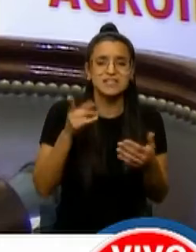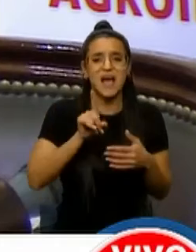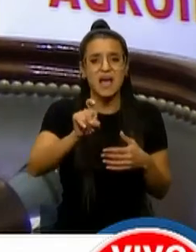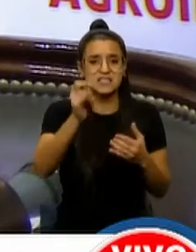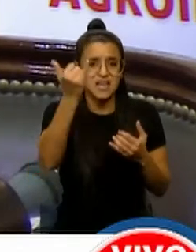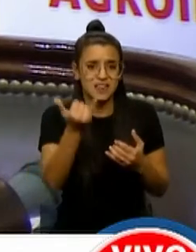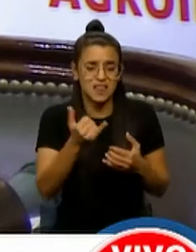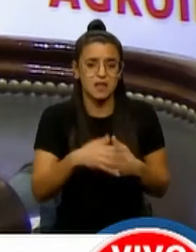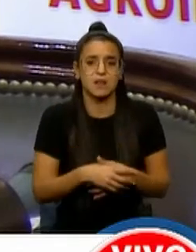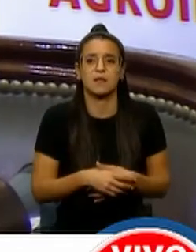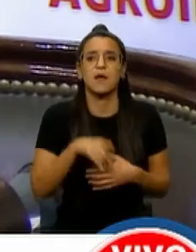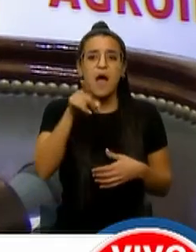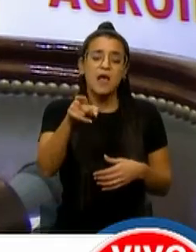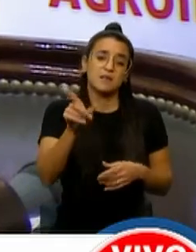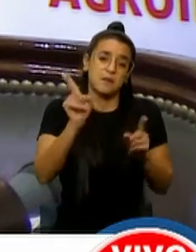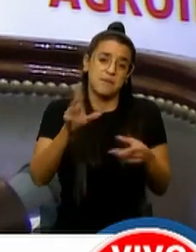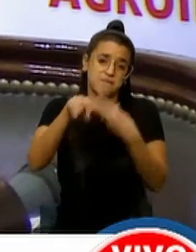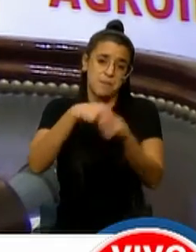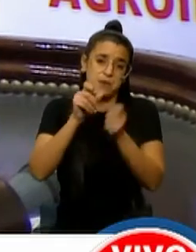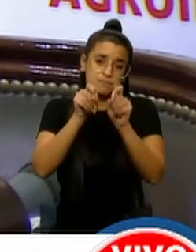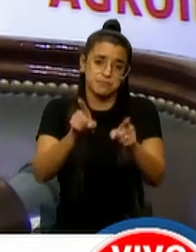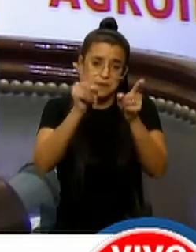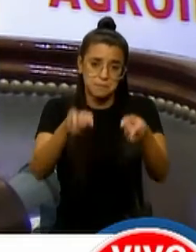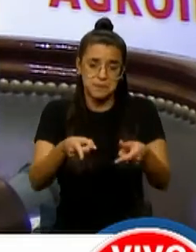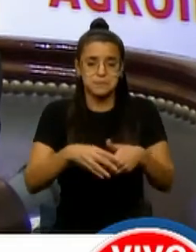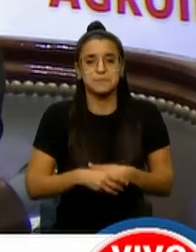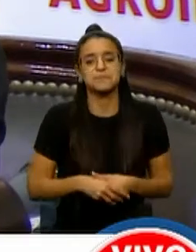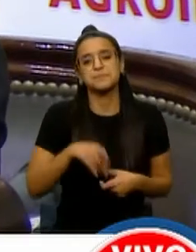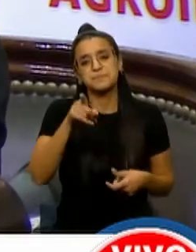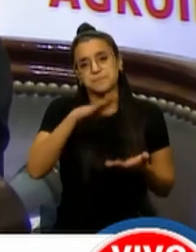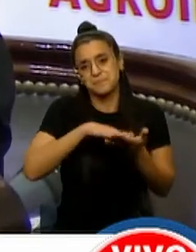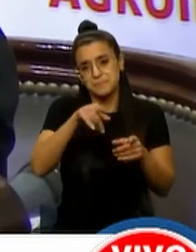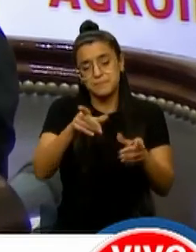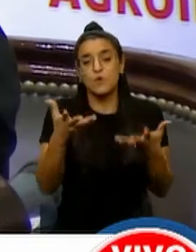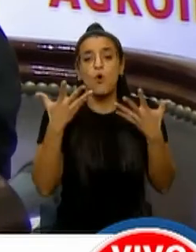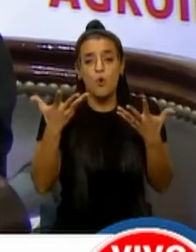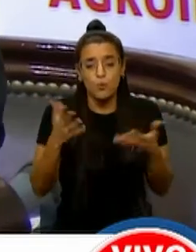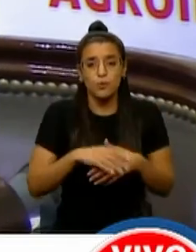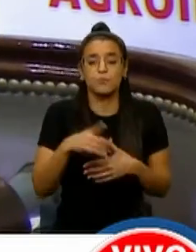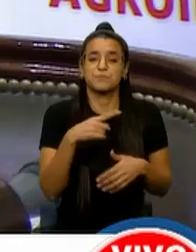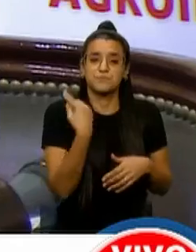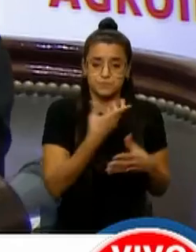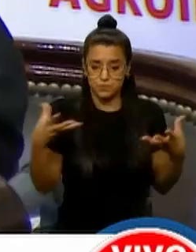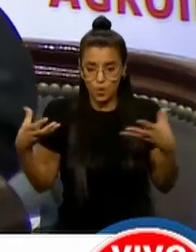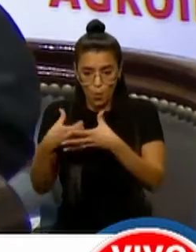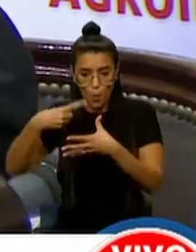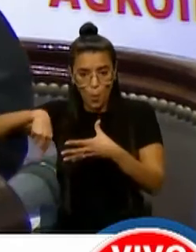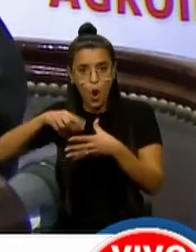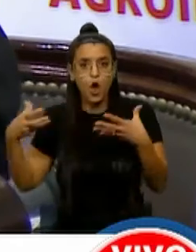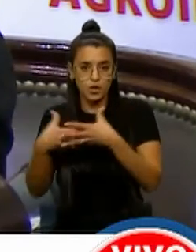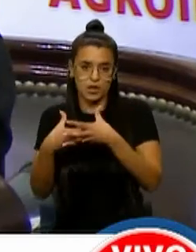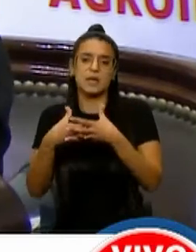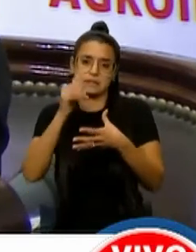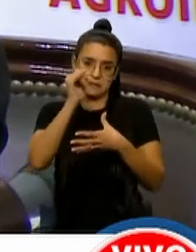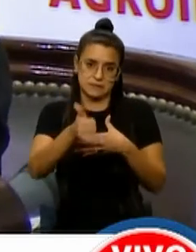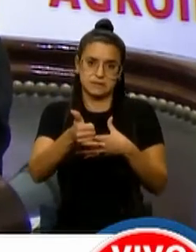cáncer, a él y a toda su familia. En ese sentido, por supuesto, desde nuestro interbloque vamos a